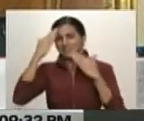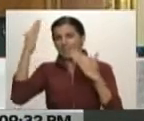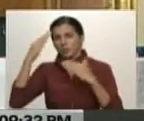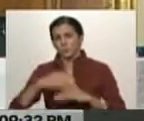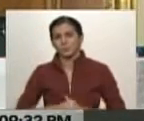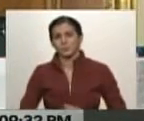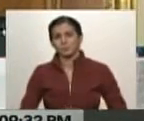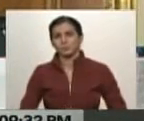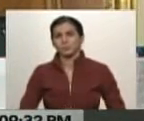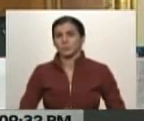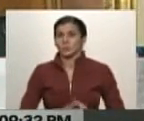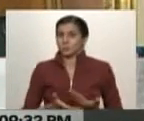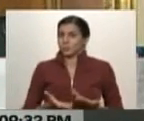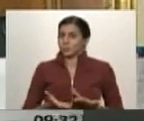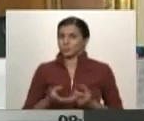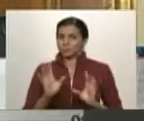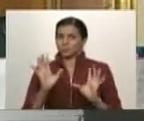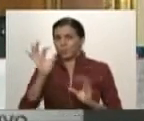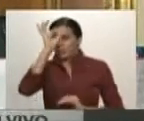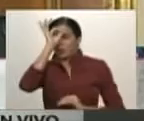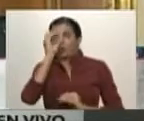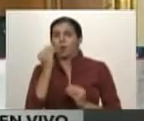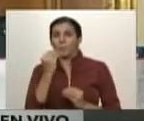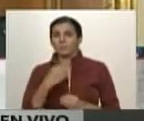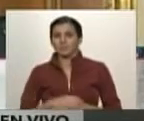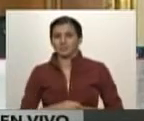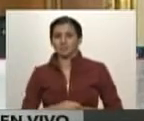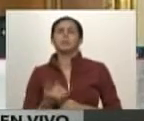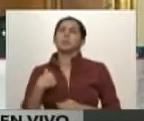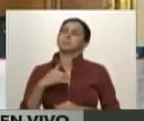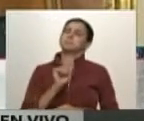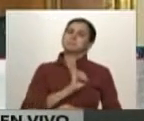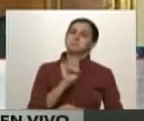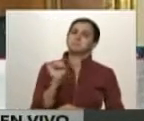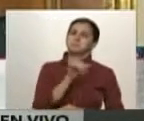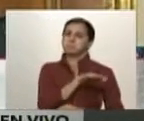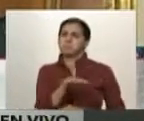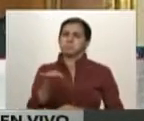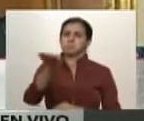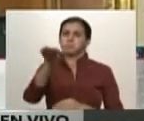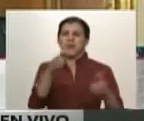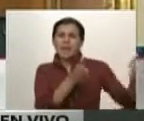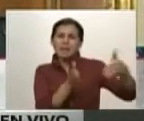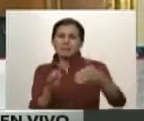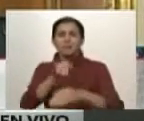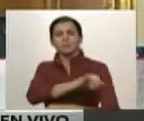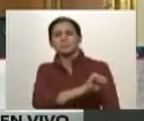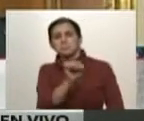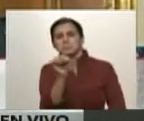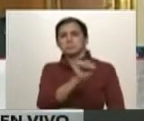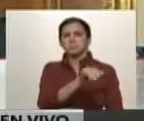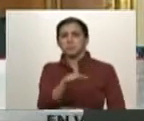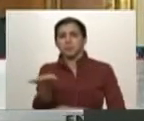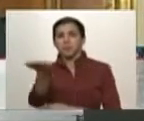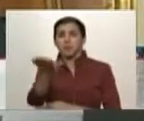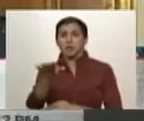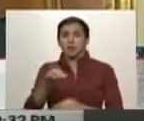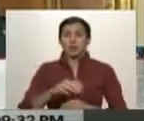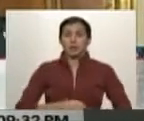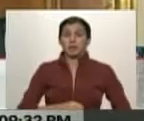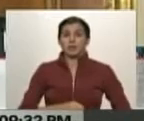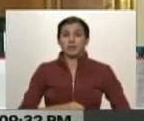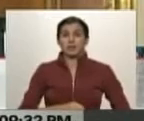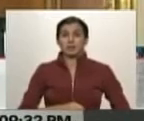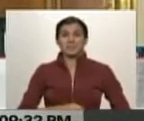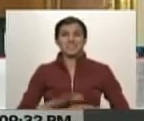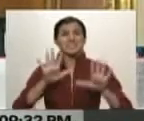y yo no sé cómo saben que voy a agarrar por esa carretera y agarramos por una carretera y fuimos por ahí y nos tuvimos que parar como